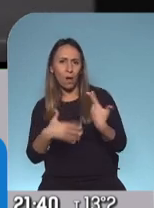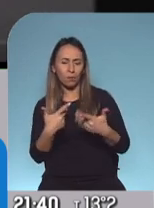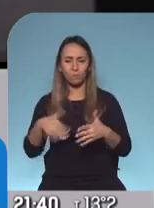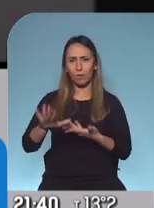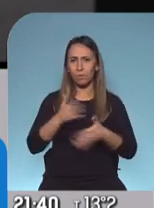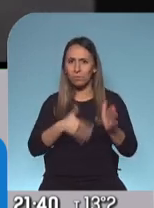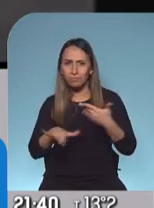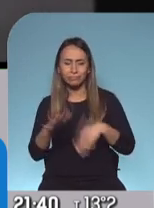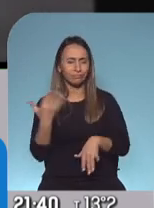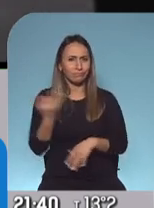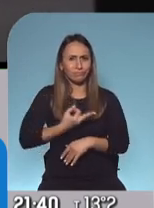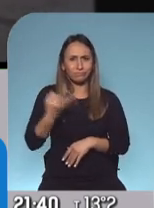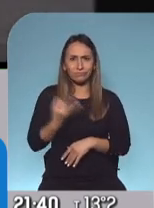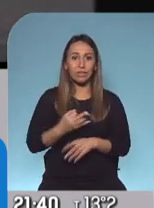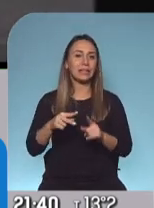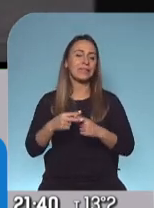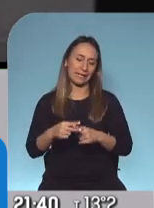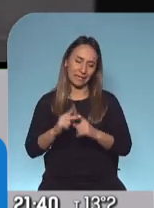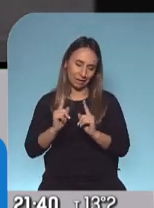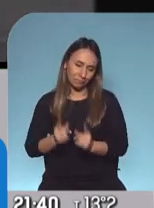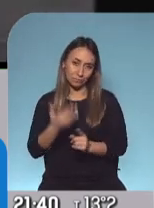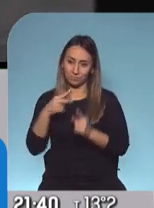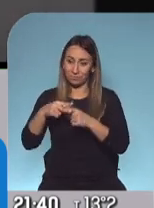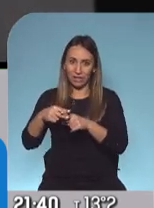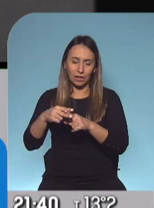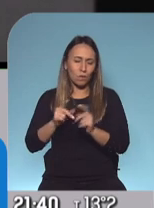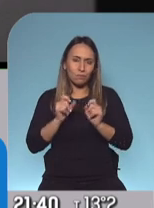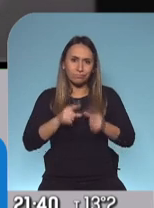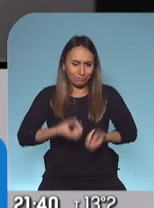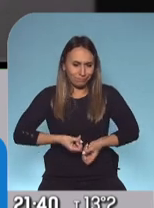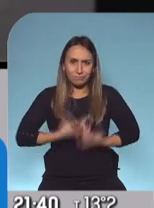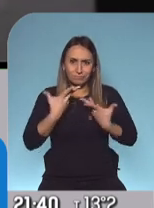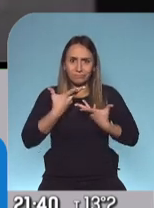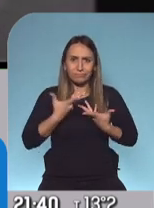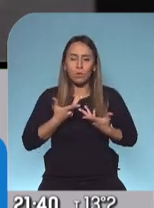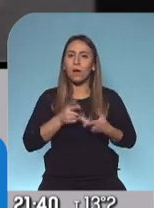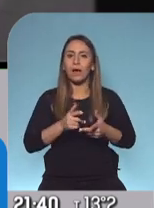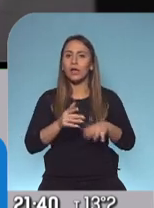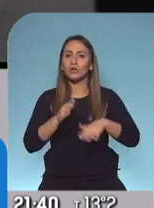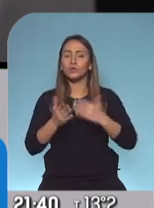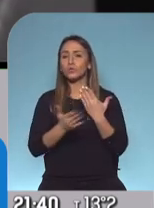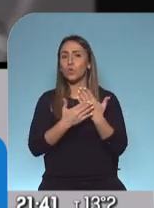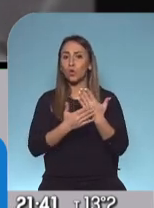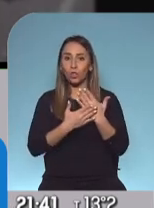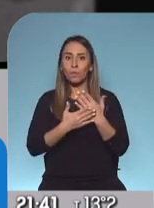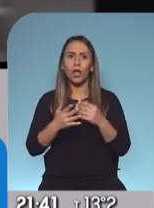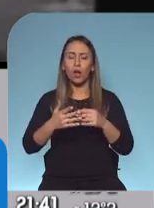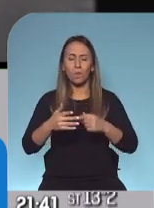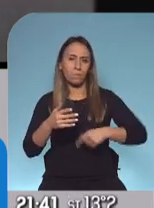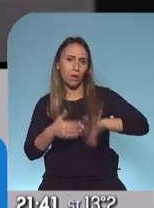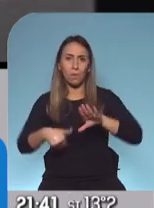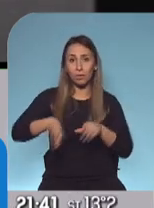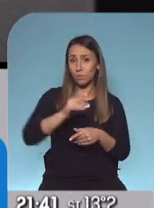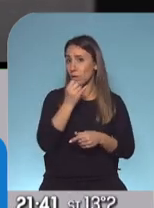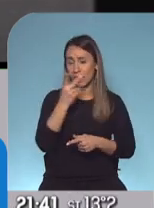Lógicamente. Ojo, la técnica también venía innato a él, porque era zurdo, pero le pegaba con las dos.